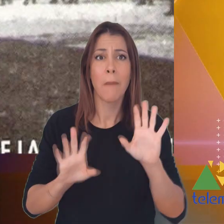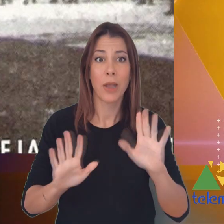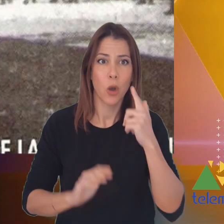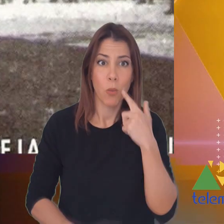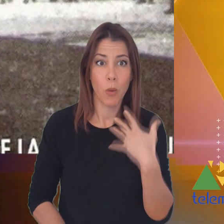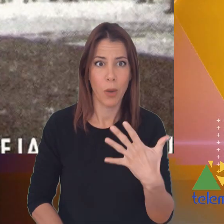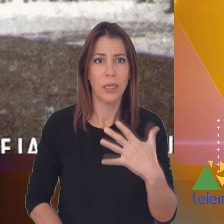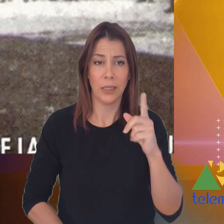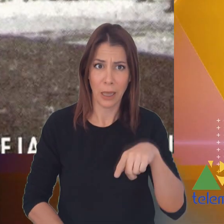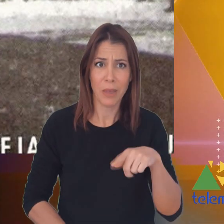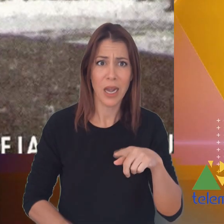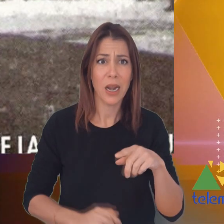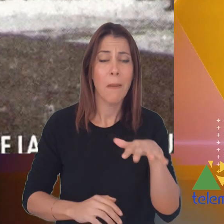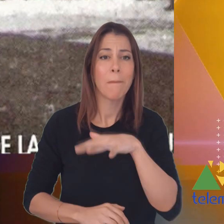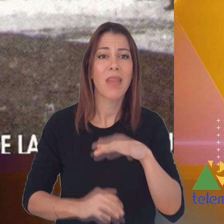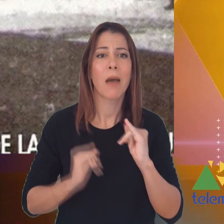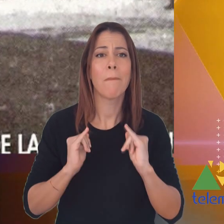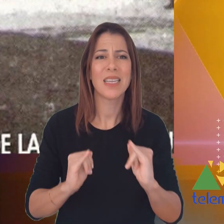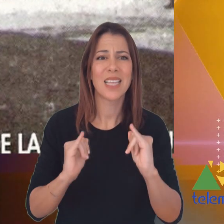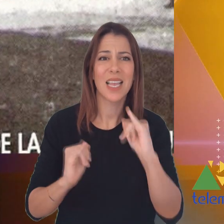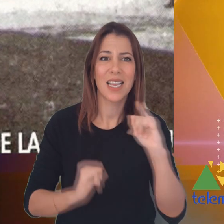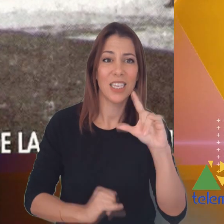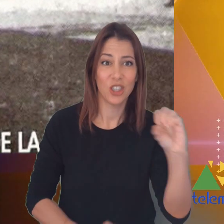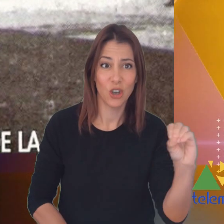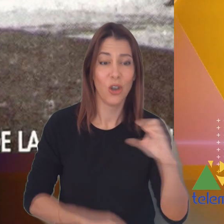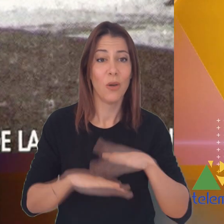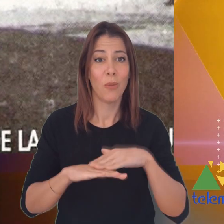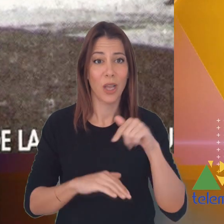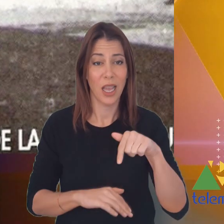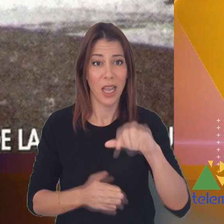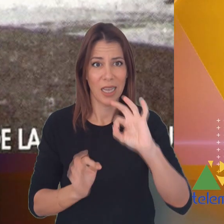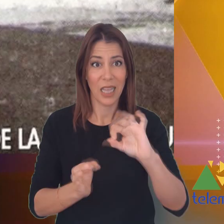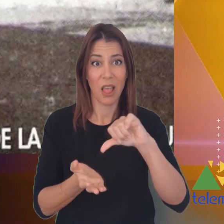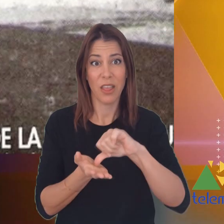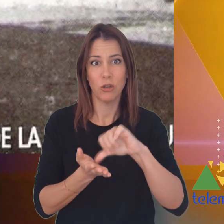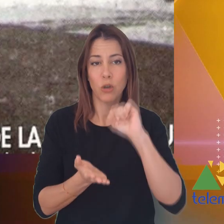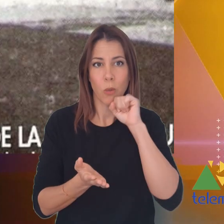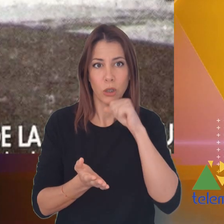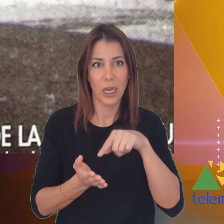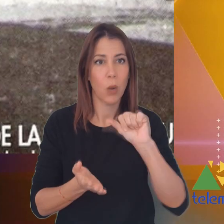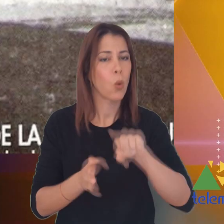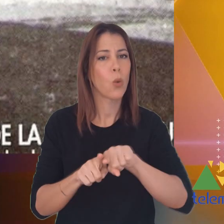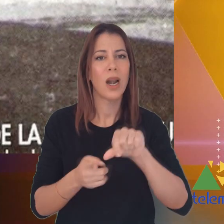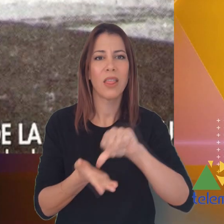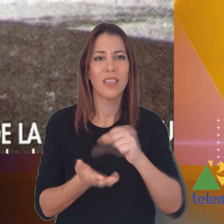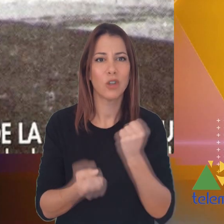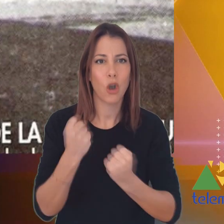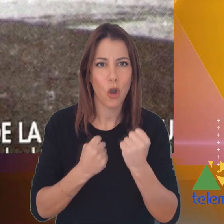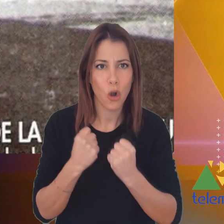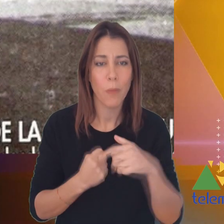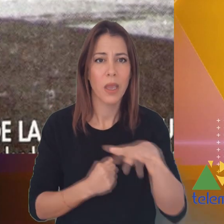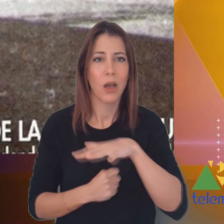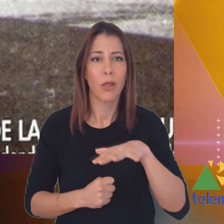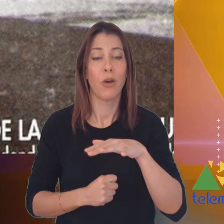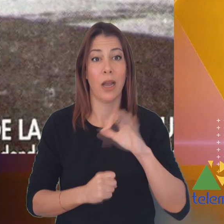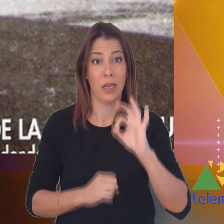popularmente la Plaza del Paseillo, porque esto era el centro Motril, el centro económico de Motril, el postigo de Bea, la zona